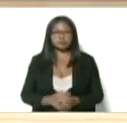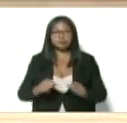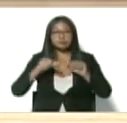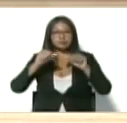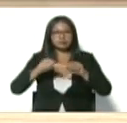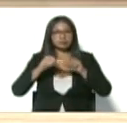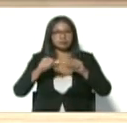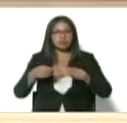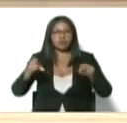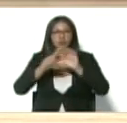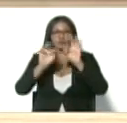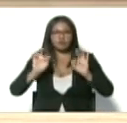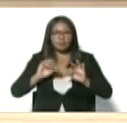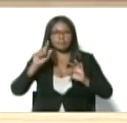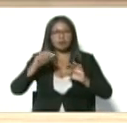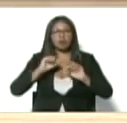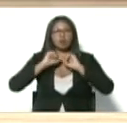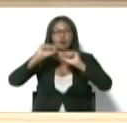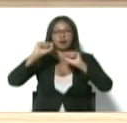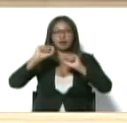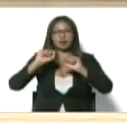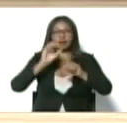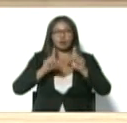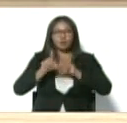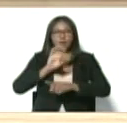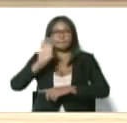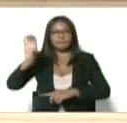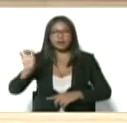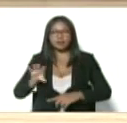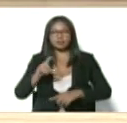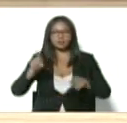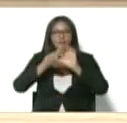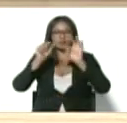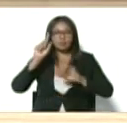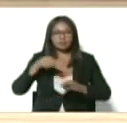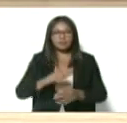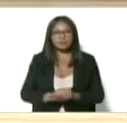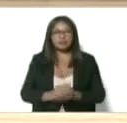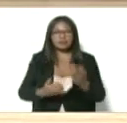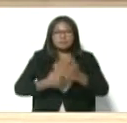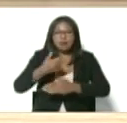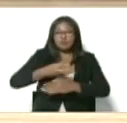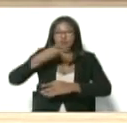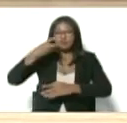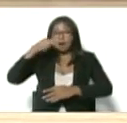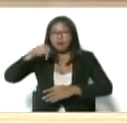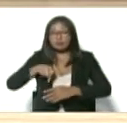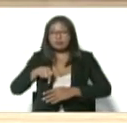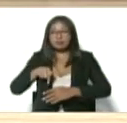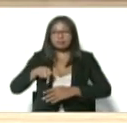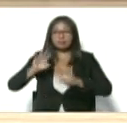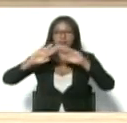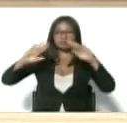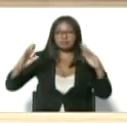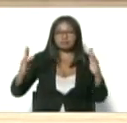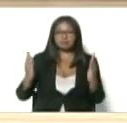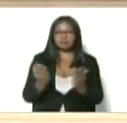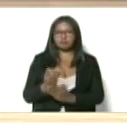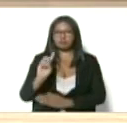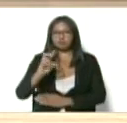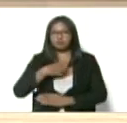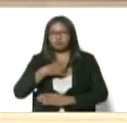que venezuela sea uno de los países de menor consumo de droga per cápita del mundo